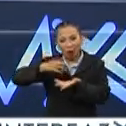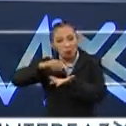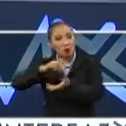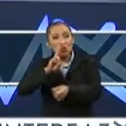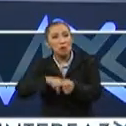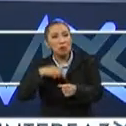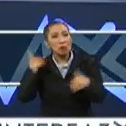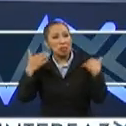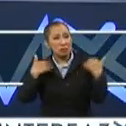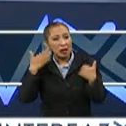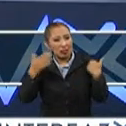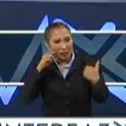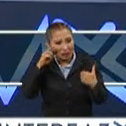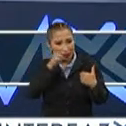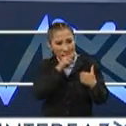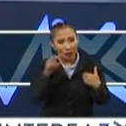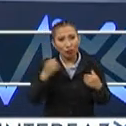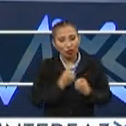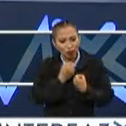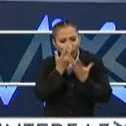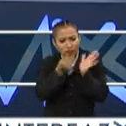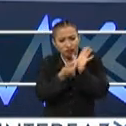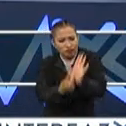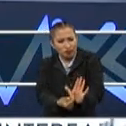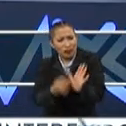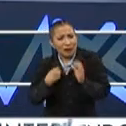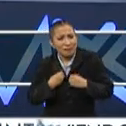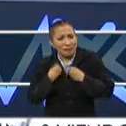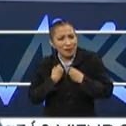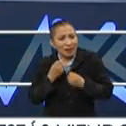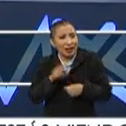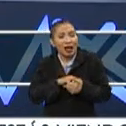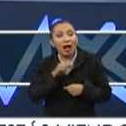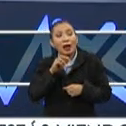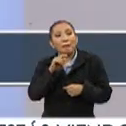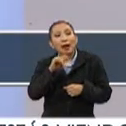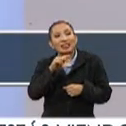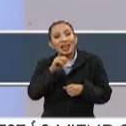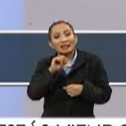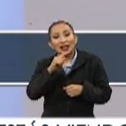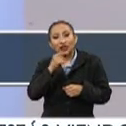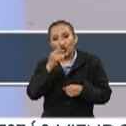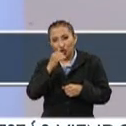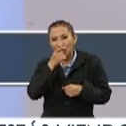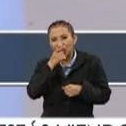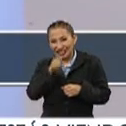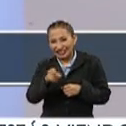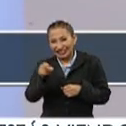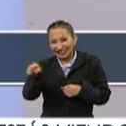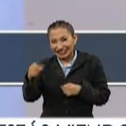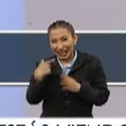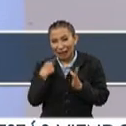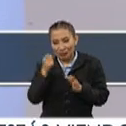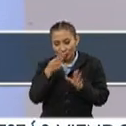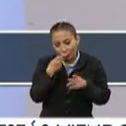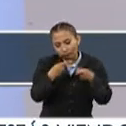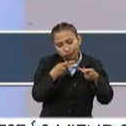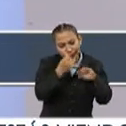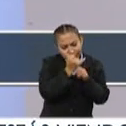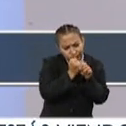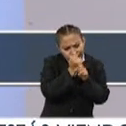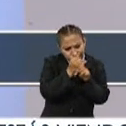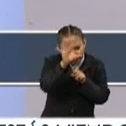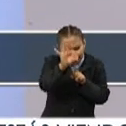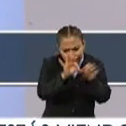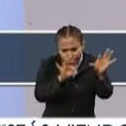cotidiano, muy divertido y muy expresivo también el dibujo de Matías Santoyo. Lo que nos decían justamente en el proceso de investigación